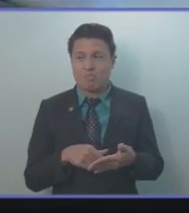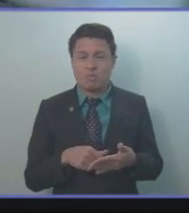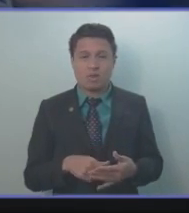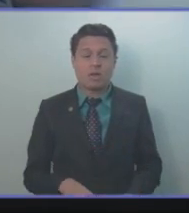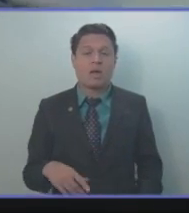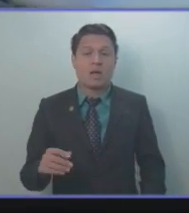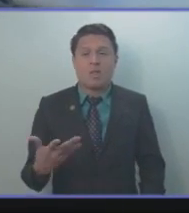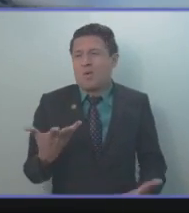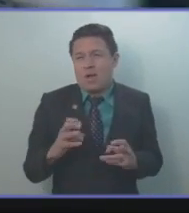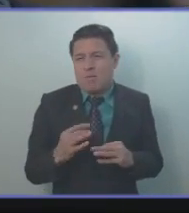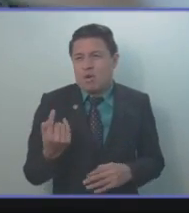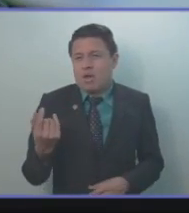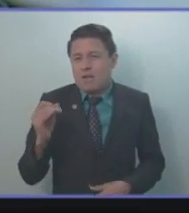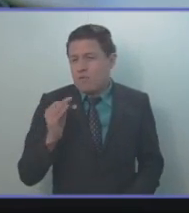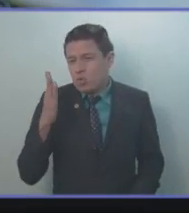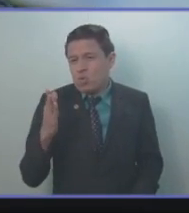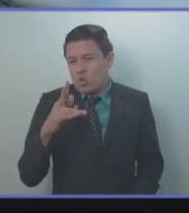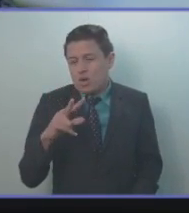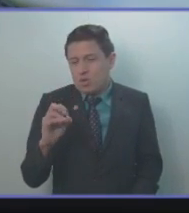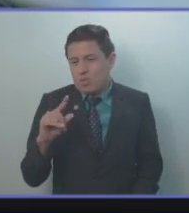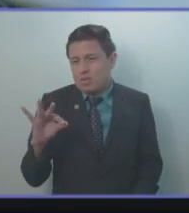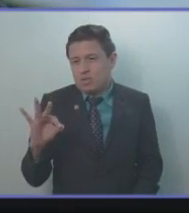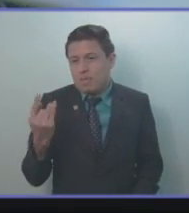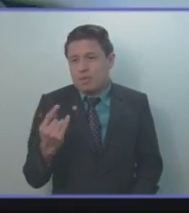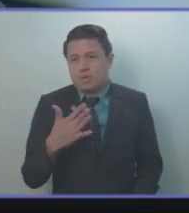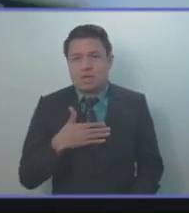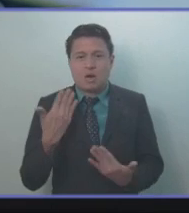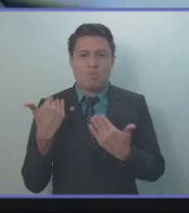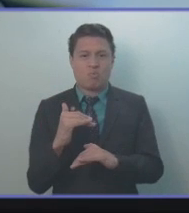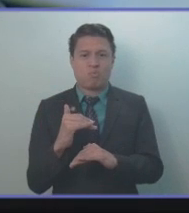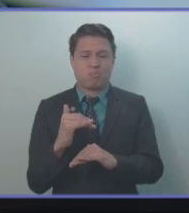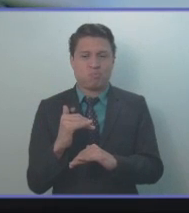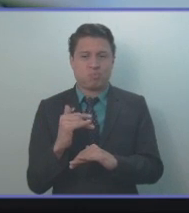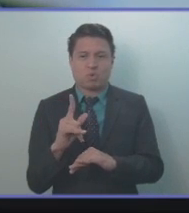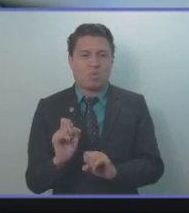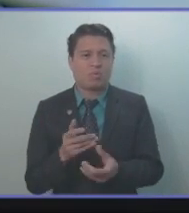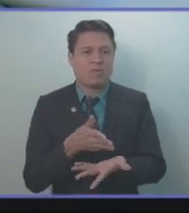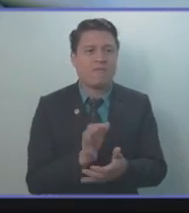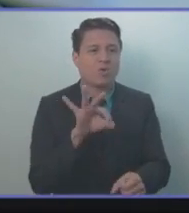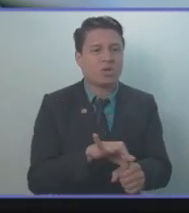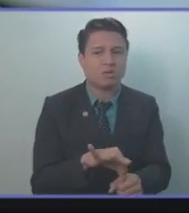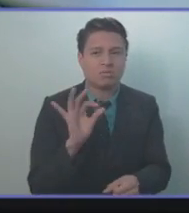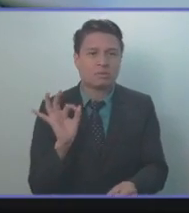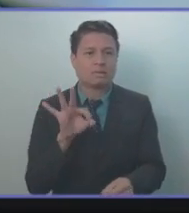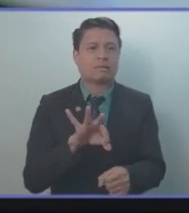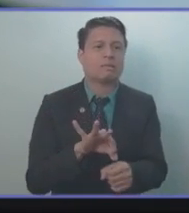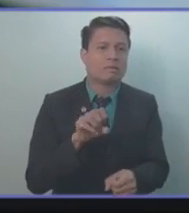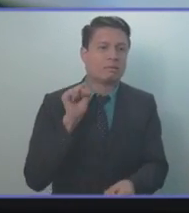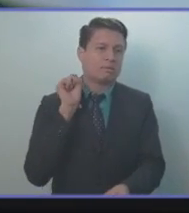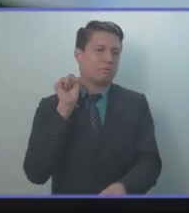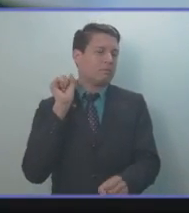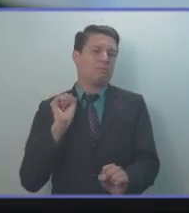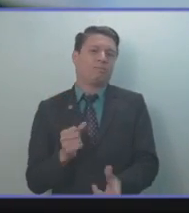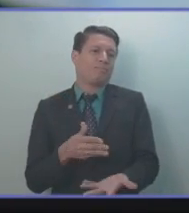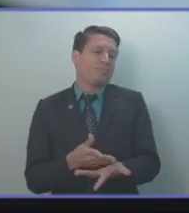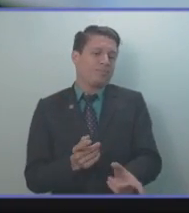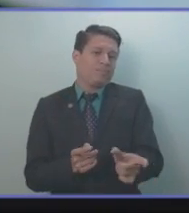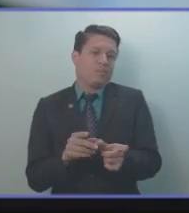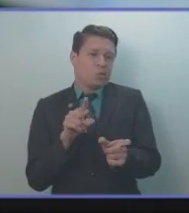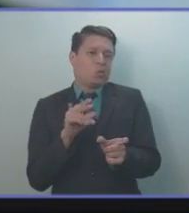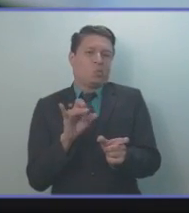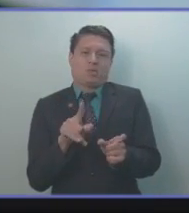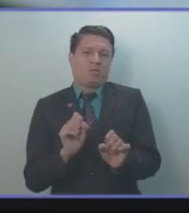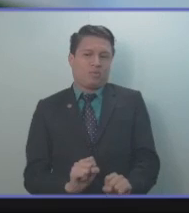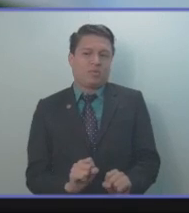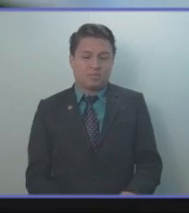obstáculos que limiten o impidan la efectiva participación democrática de la ciudadanía. En razón de lo anterior, esta comisión, luego de estudiar y discutir